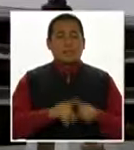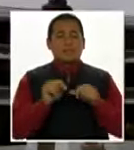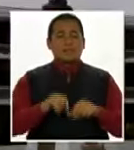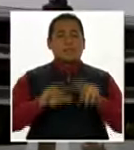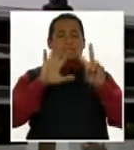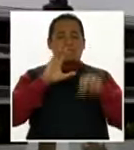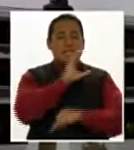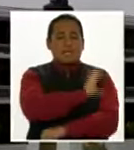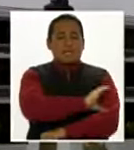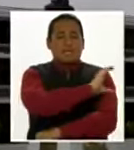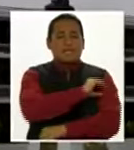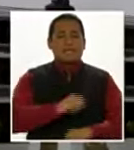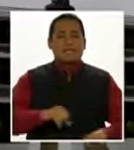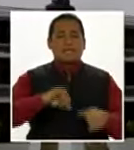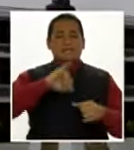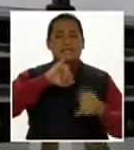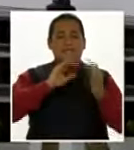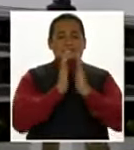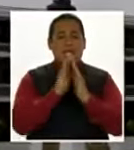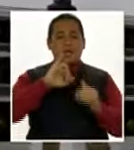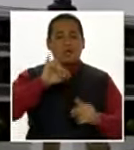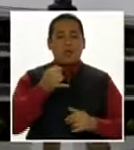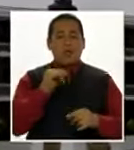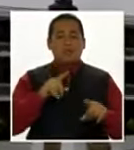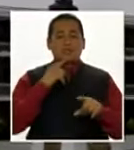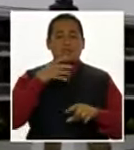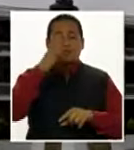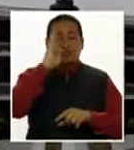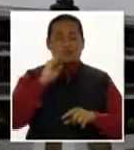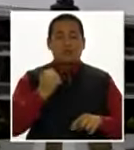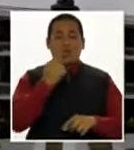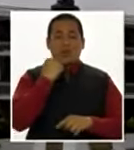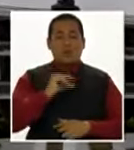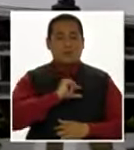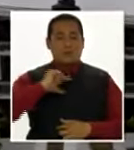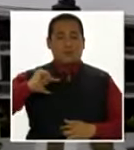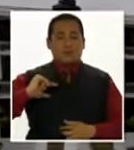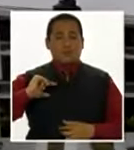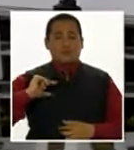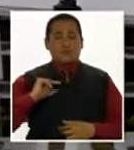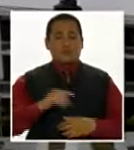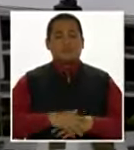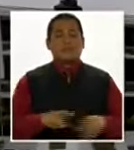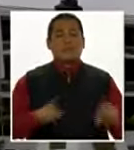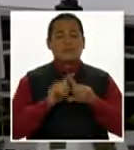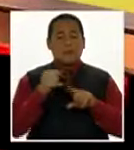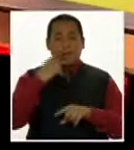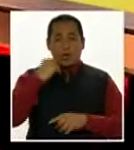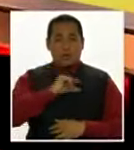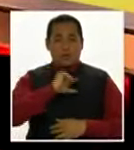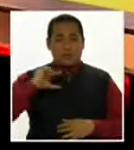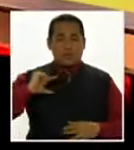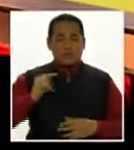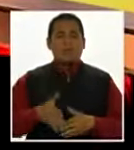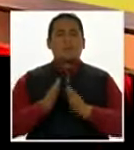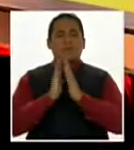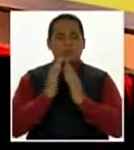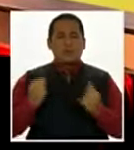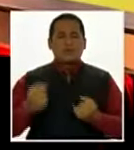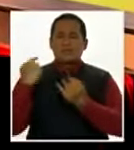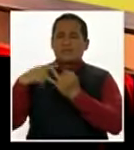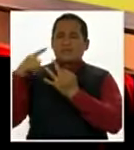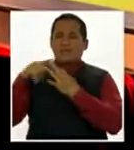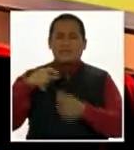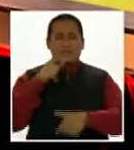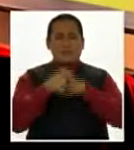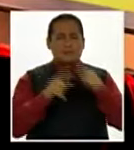discapacidad de las 7 clínicas de San Juan de Dios, presidido por el hermano Isidro Vázquez. El religioso convocó